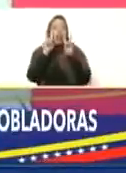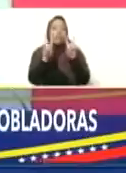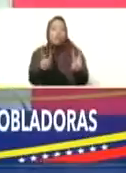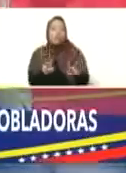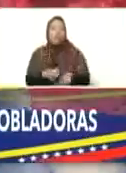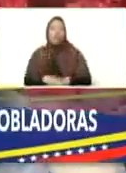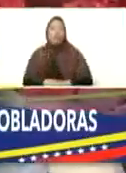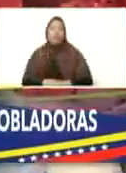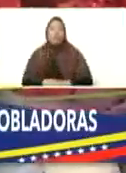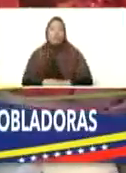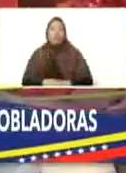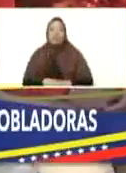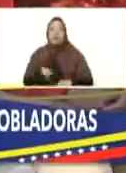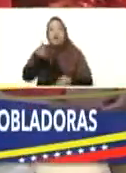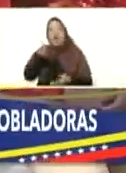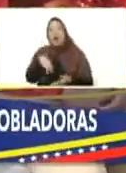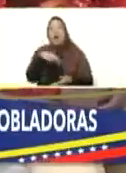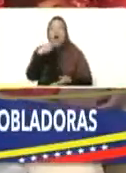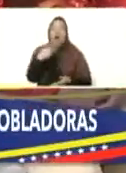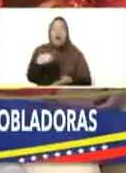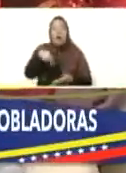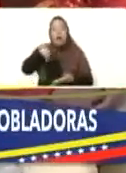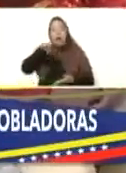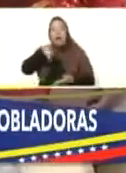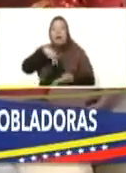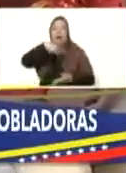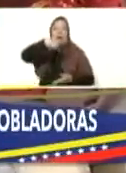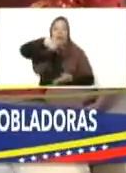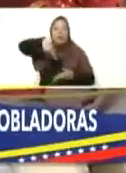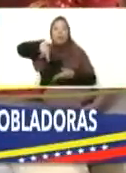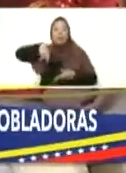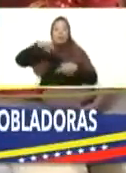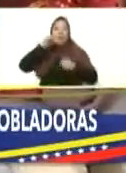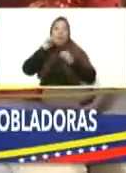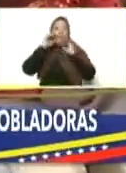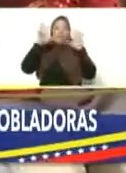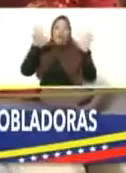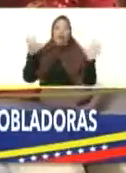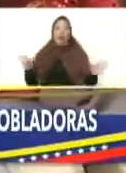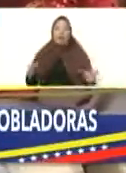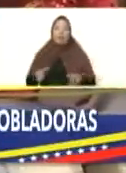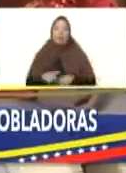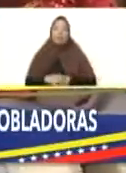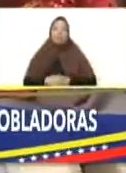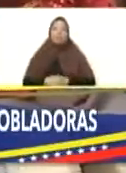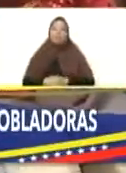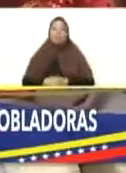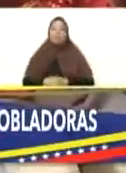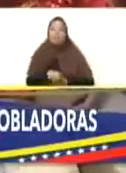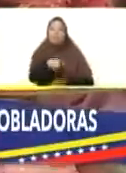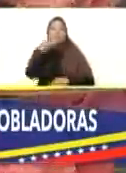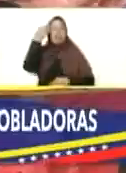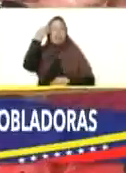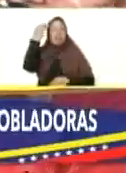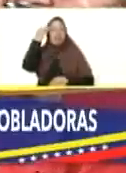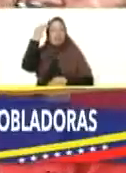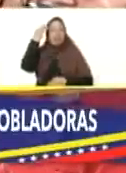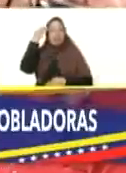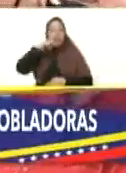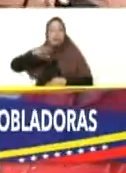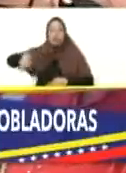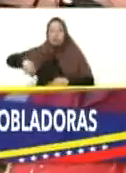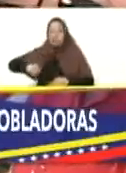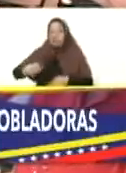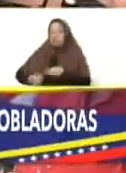tátara tátara el baile el bailecito se hizo famoso todavía se sabe que hacíamos nosotros